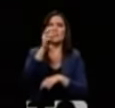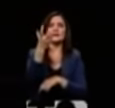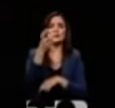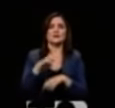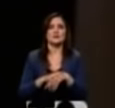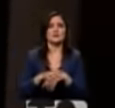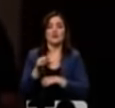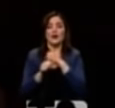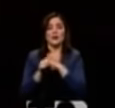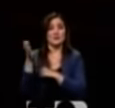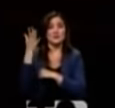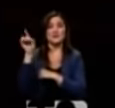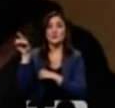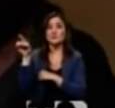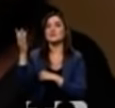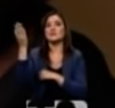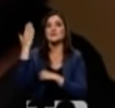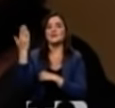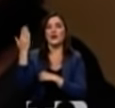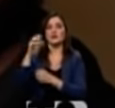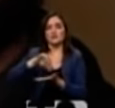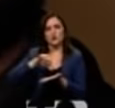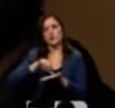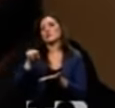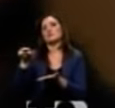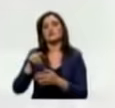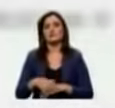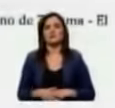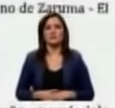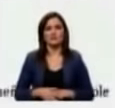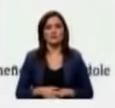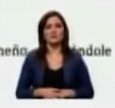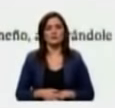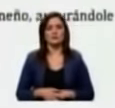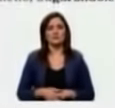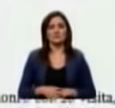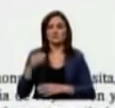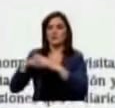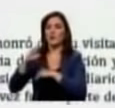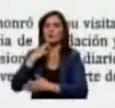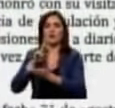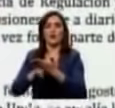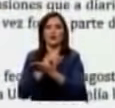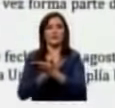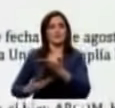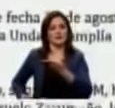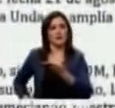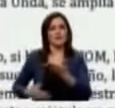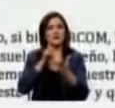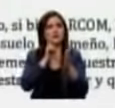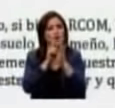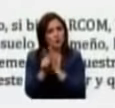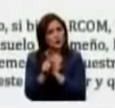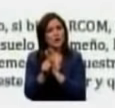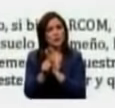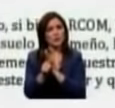A mediados del año pasado lo hacía también el alcalde de la ciudad, Yancy López, que apuntó a enviar un oficio al presidente de la República denunciando